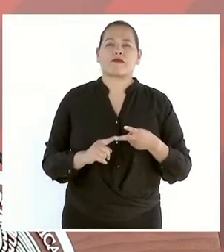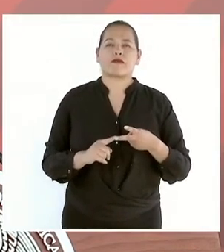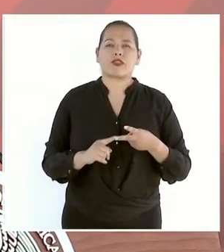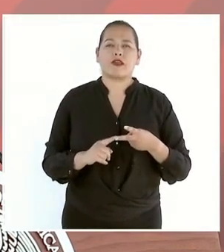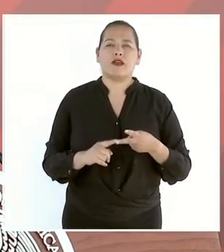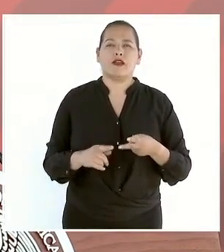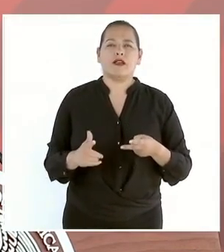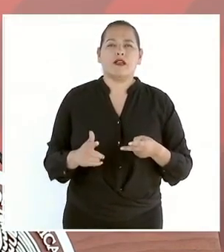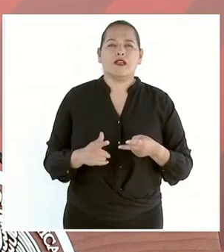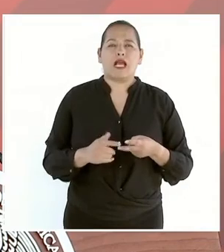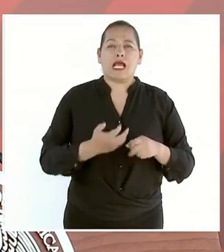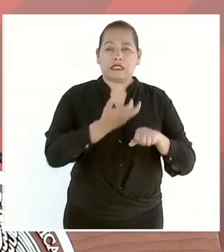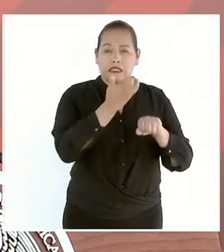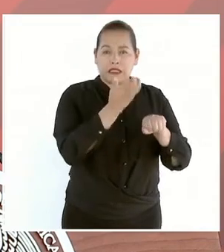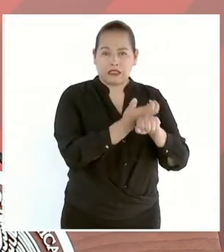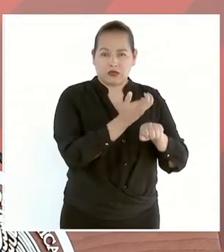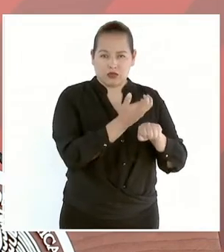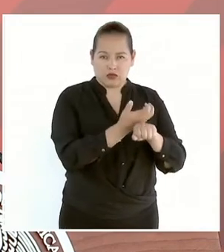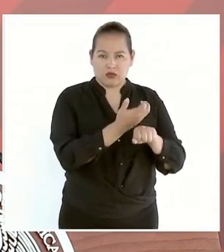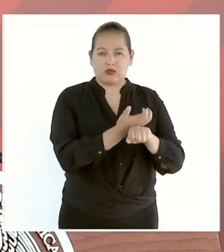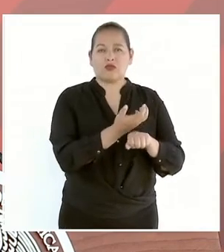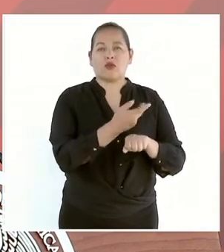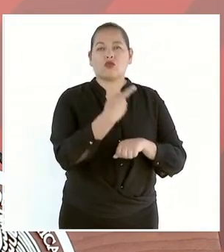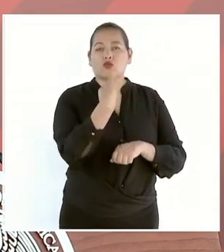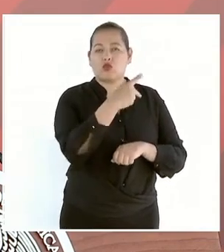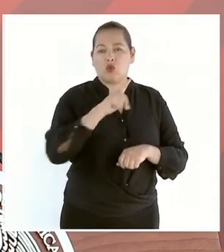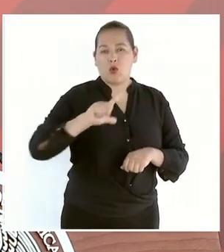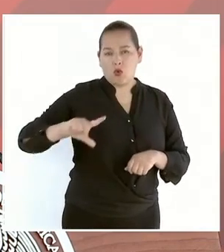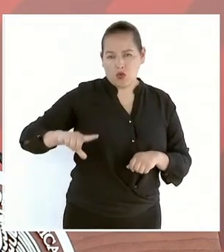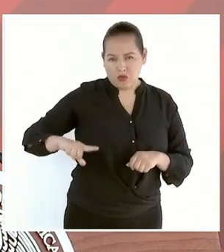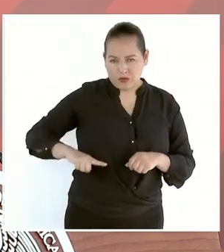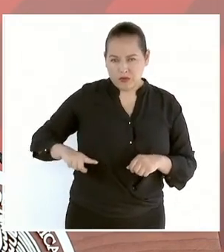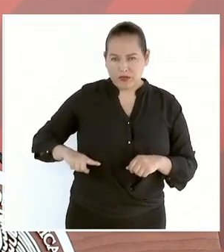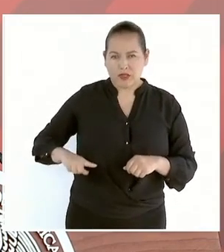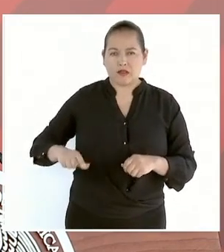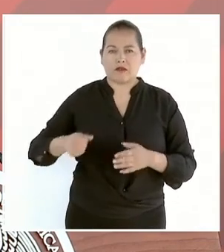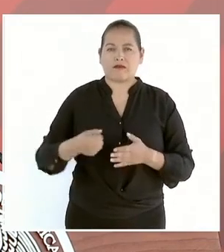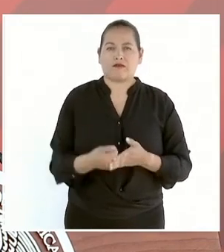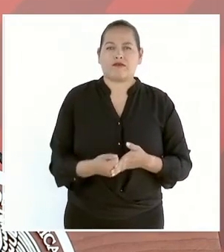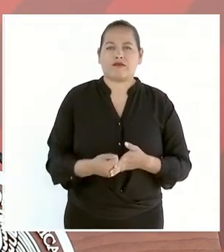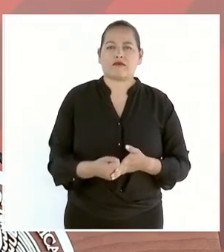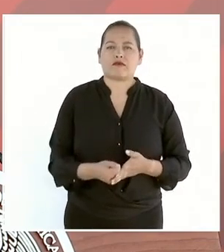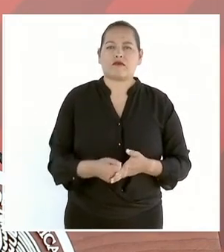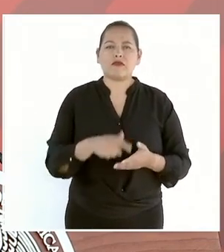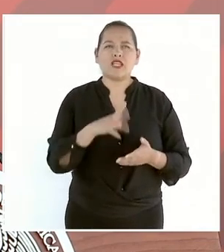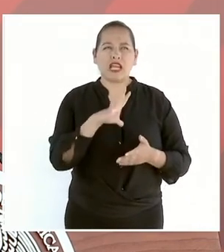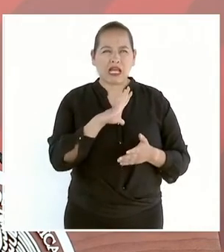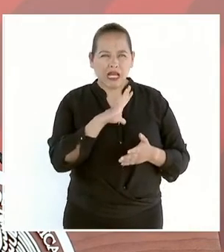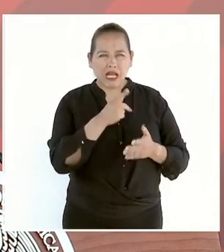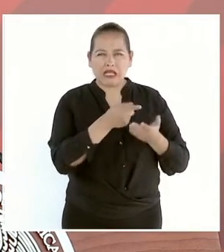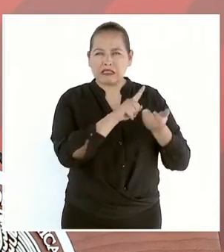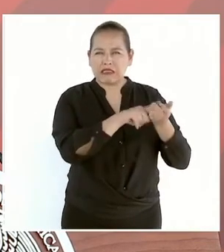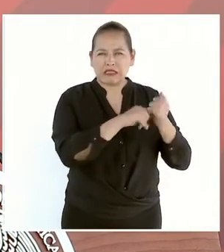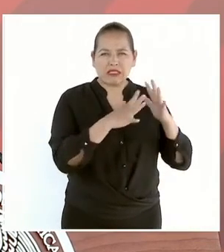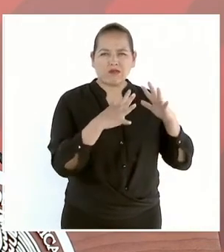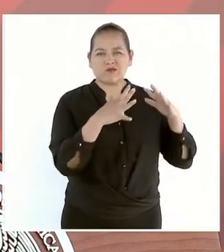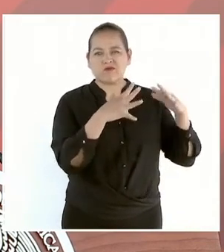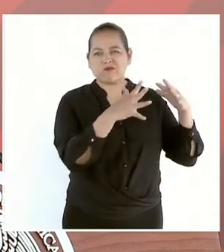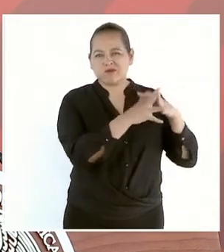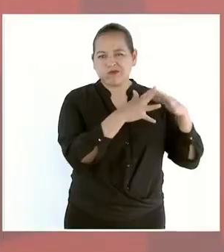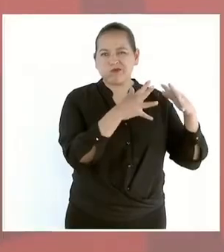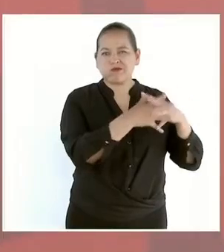eeuu aunque atravesada por una guerra intestina nunca